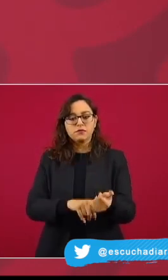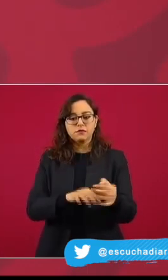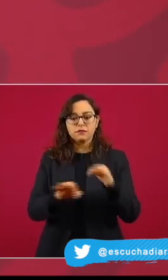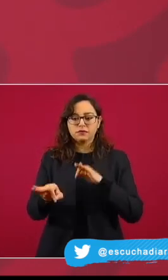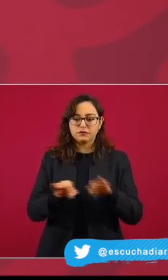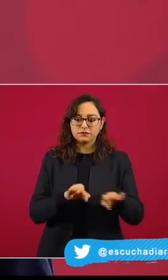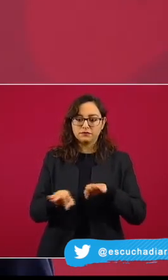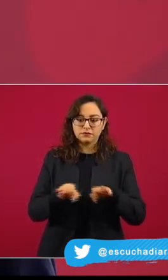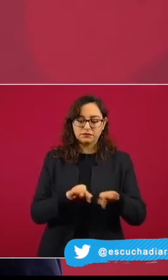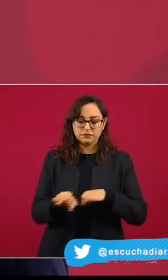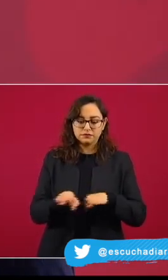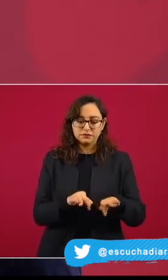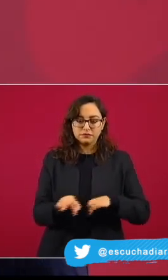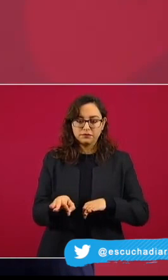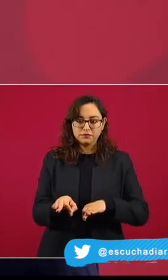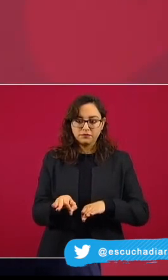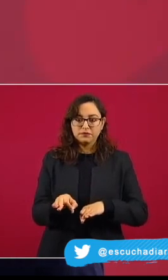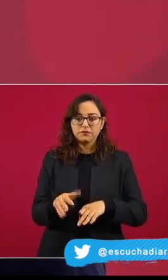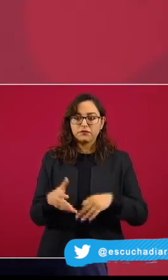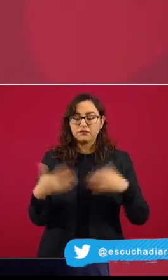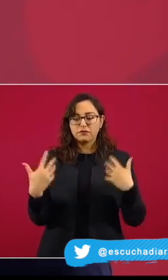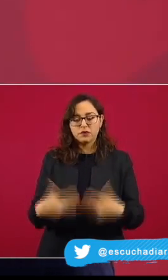vivieron en el Valle de México.